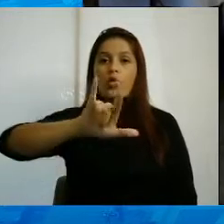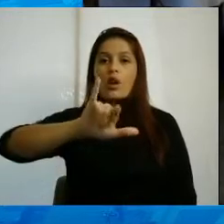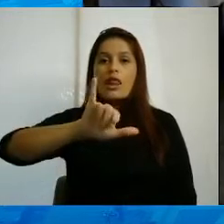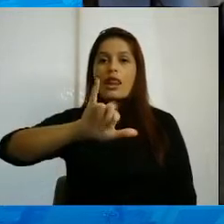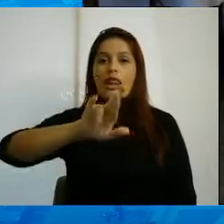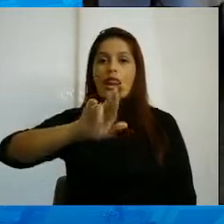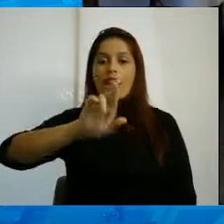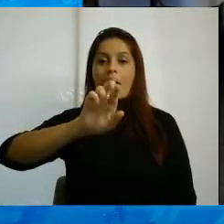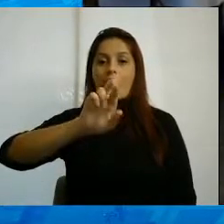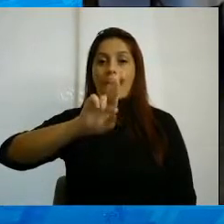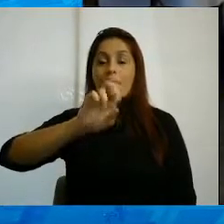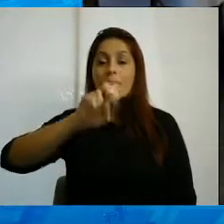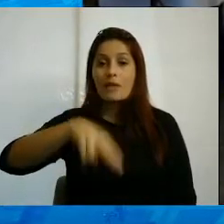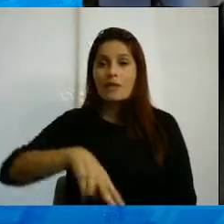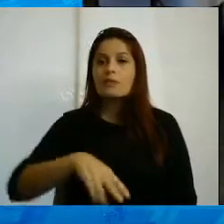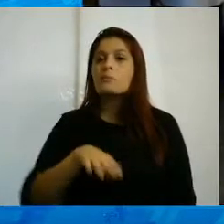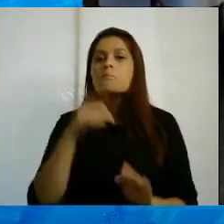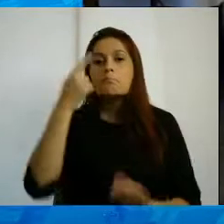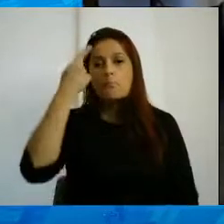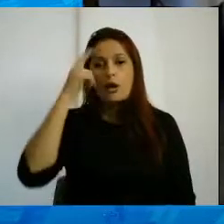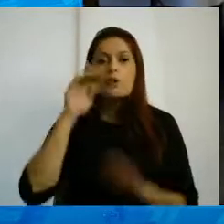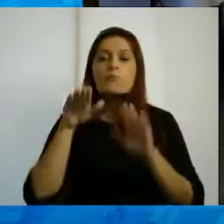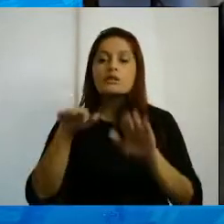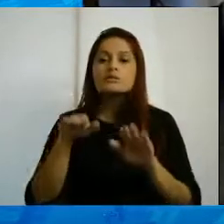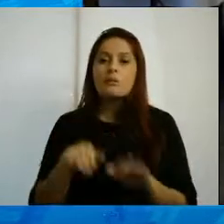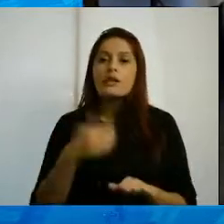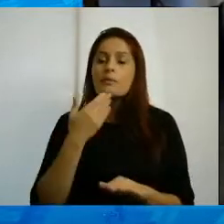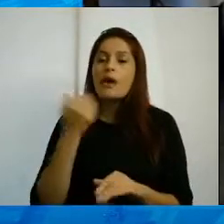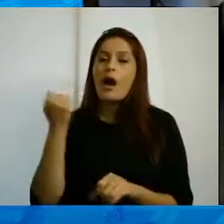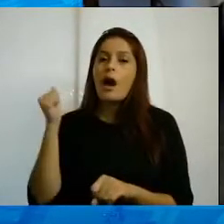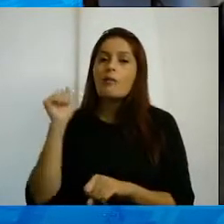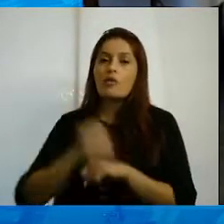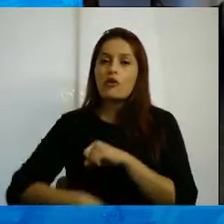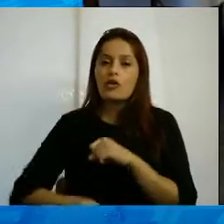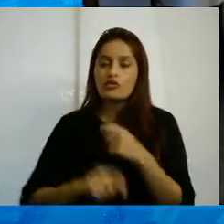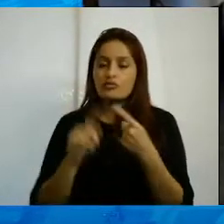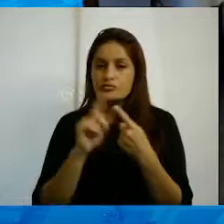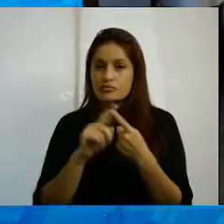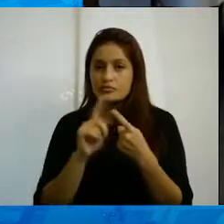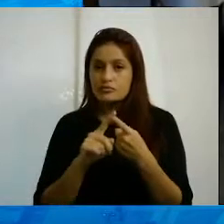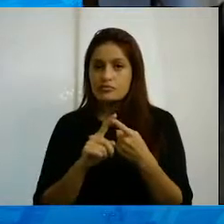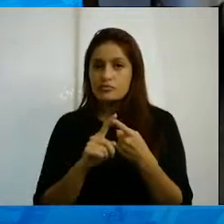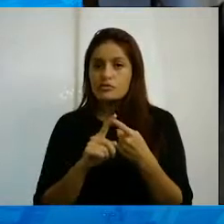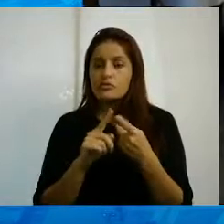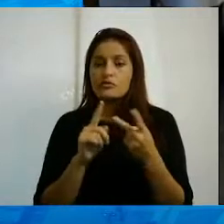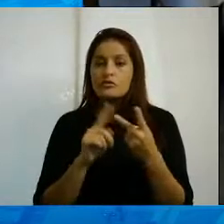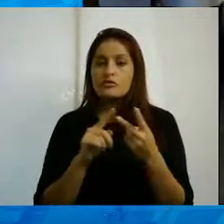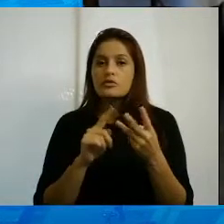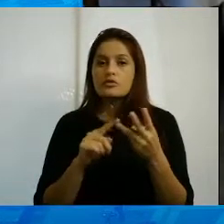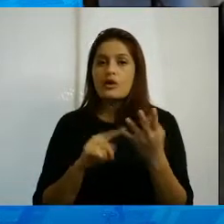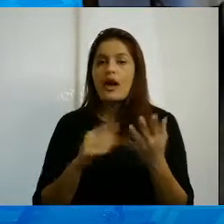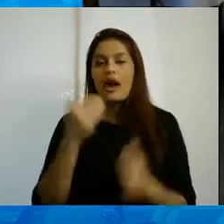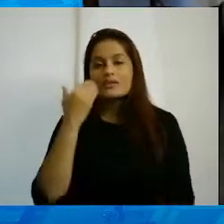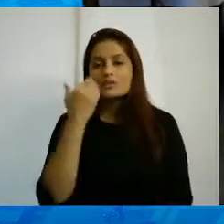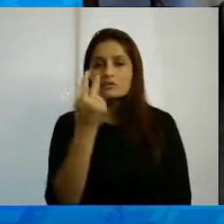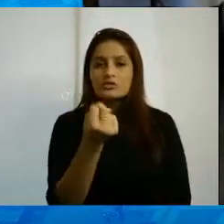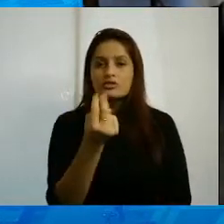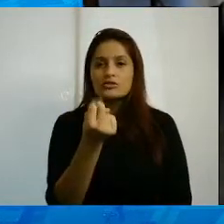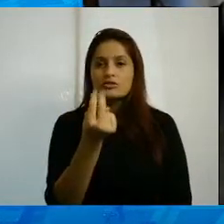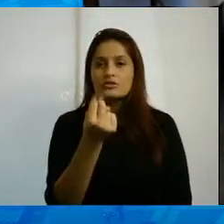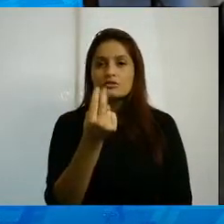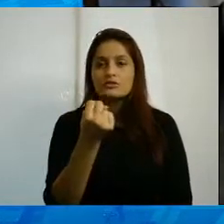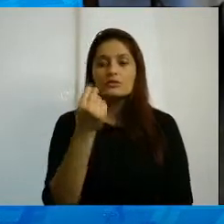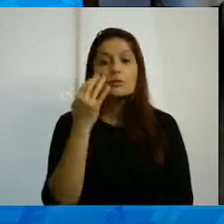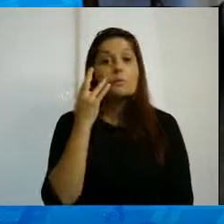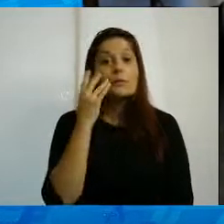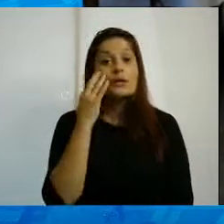Culiprán, pero en la misma instancia se aprobaron cerca de 11 proyectos para Melipilla.